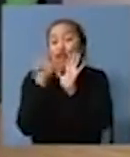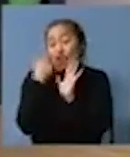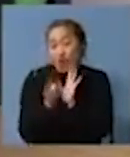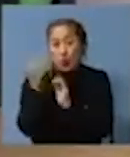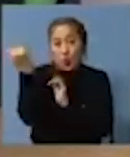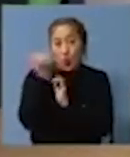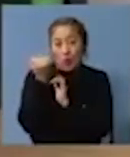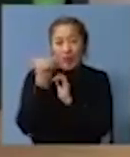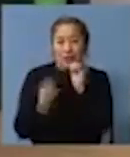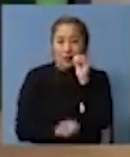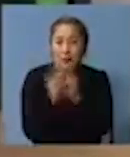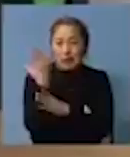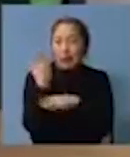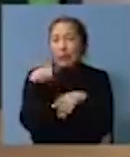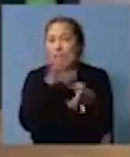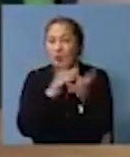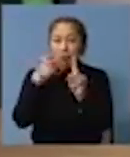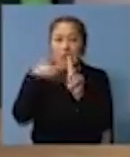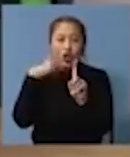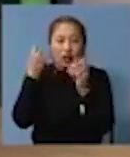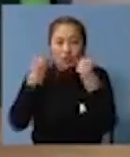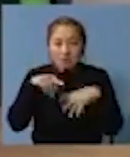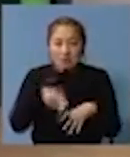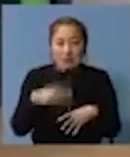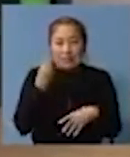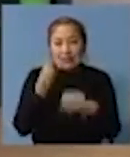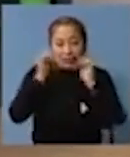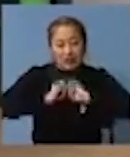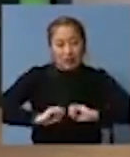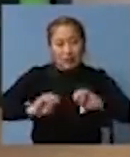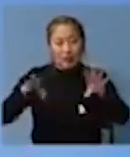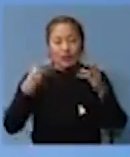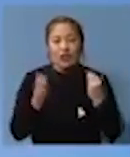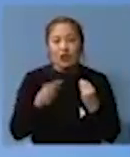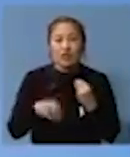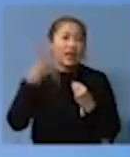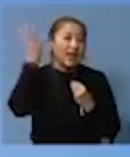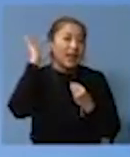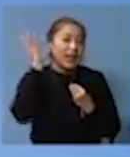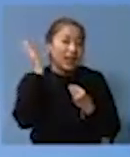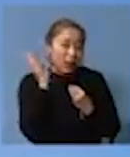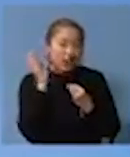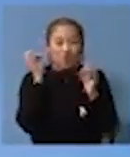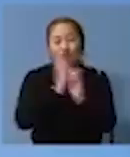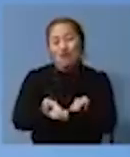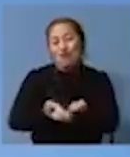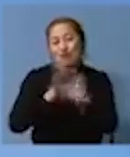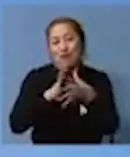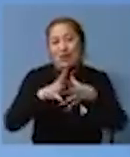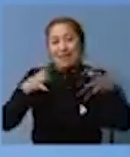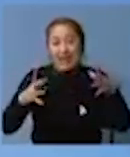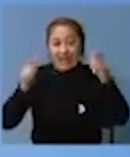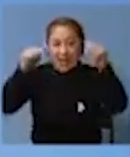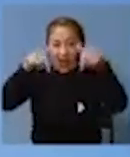El jueves a la mañana, al mediodía, comenzó a viralizarse este audio que fue el escándalo, que es